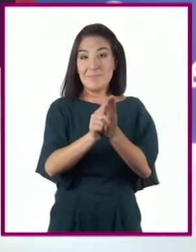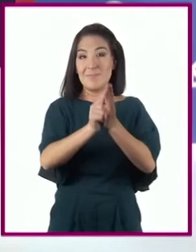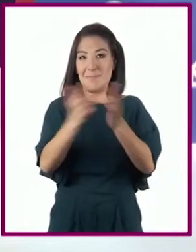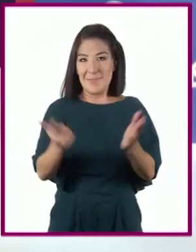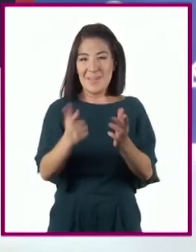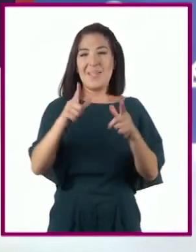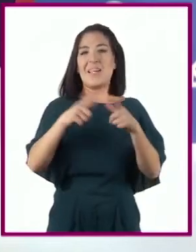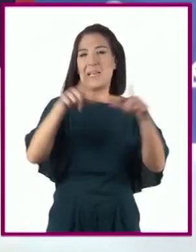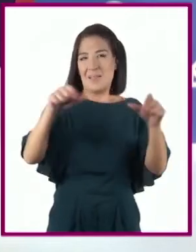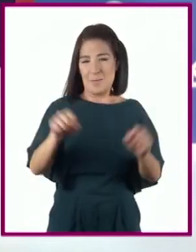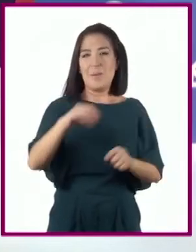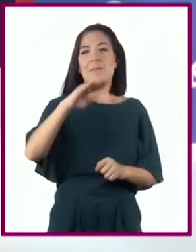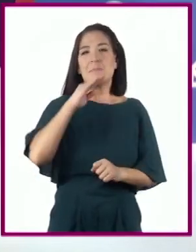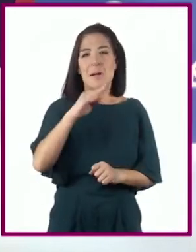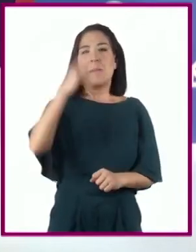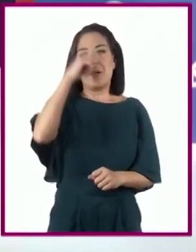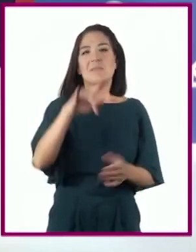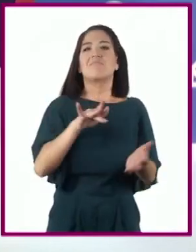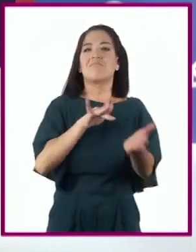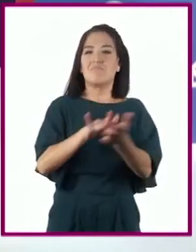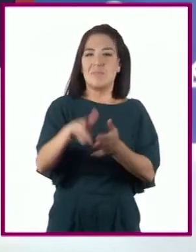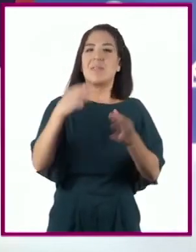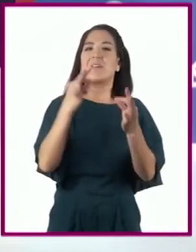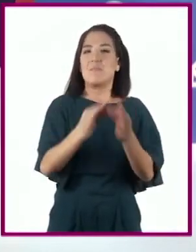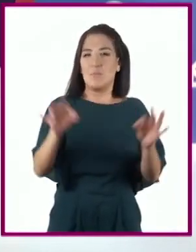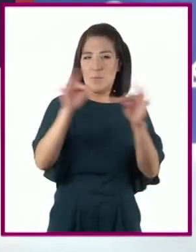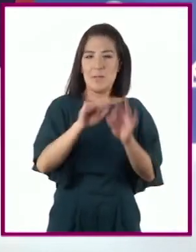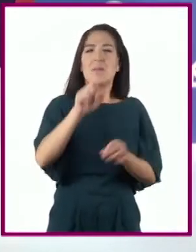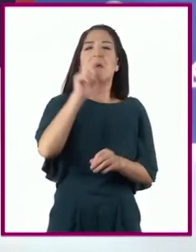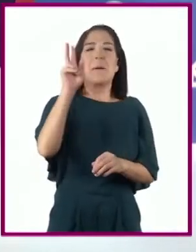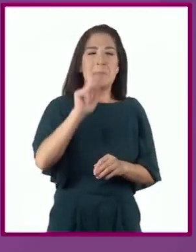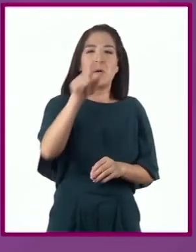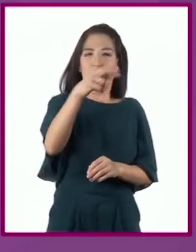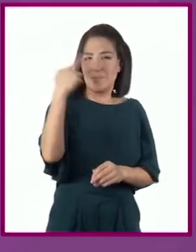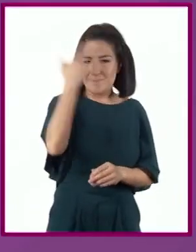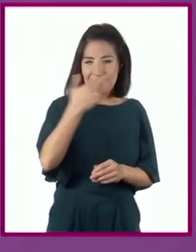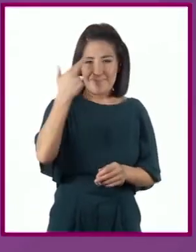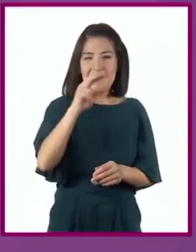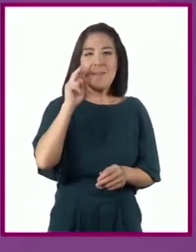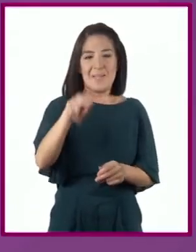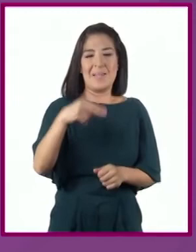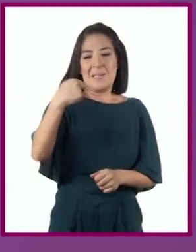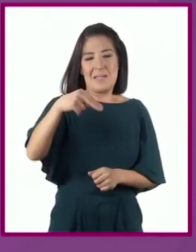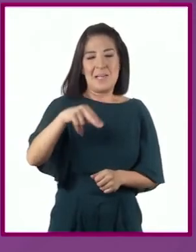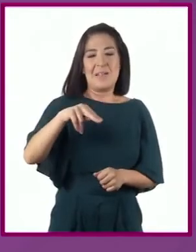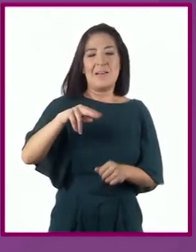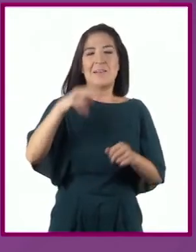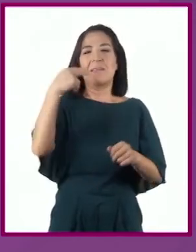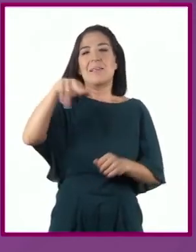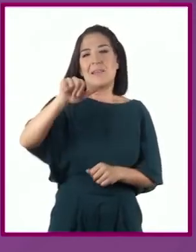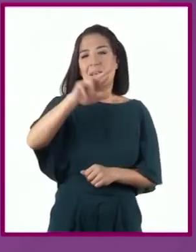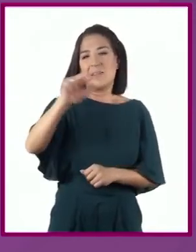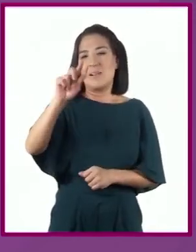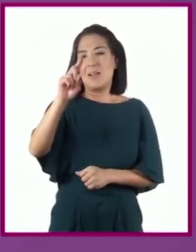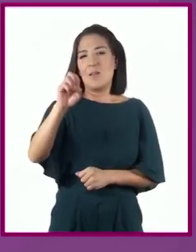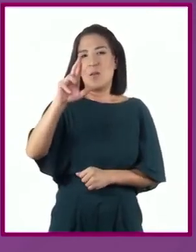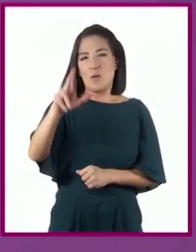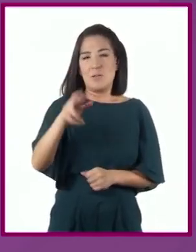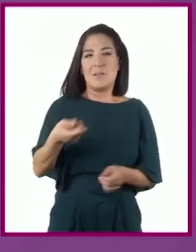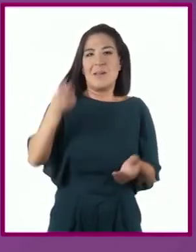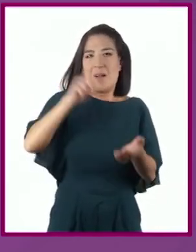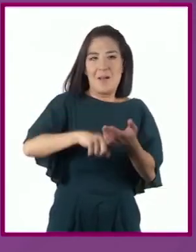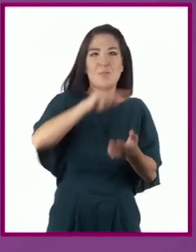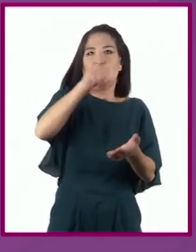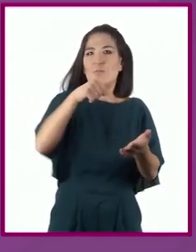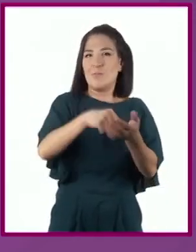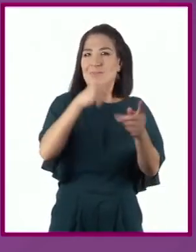una fuente importante de apoyo. ¿Qué te parece si revisamos juntos el narrador omnisciente a partir de los ejemplos que nos proponen